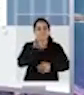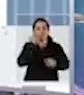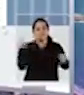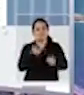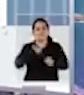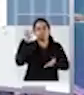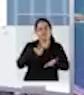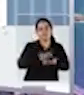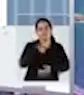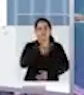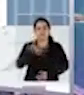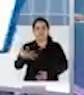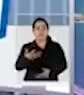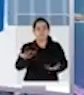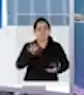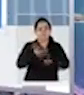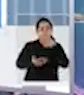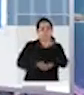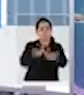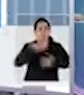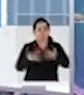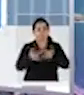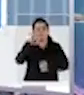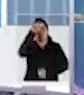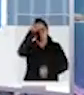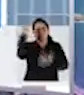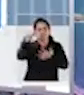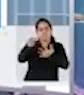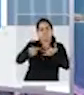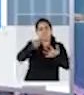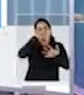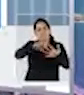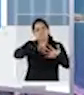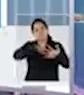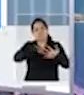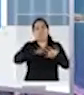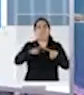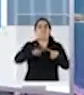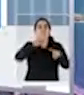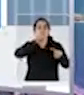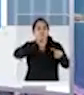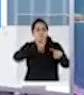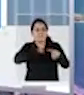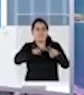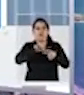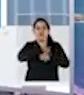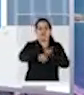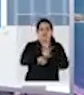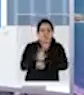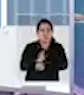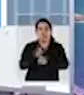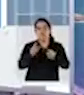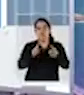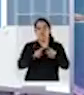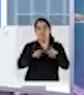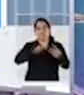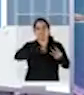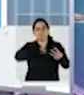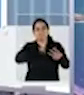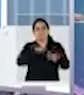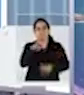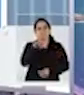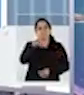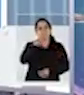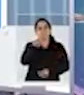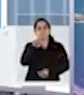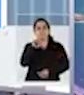son las mascarillas que utilizan los mineros, ¿verdad? Las personas que están en actividad minera, los cortadores de piedra, ¿verdad? Por la exposición al sílice,